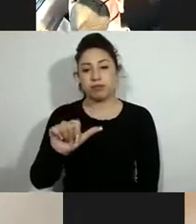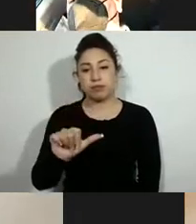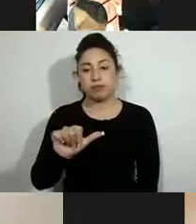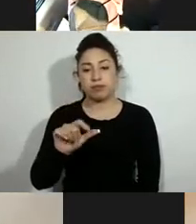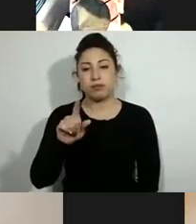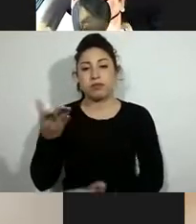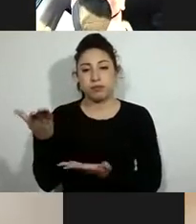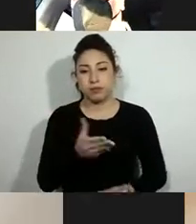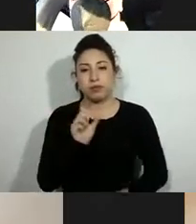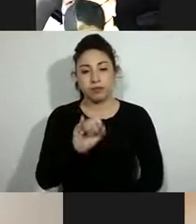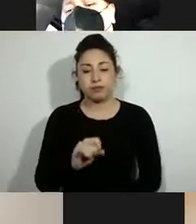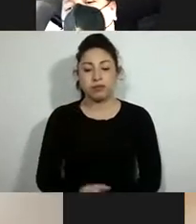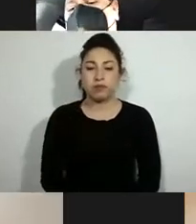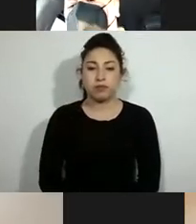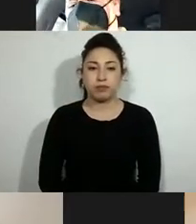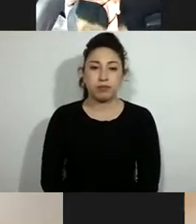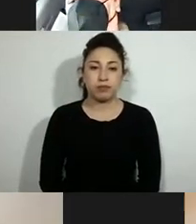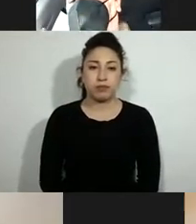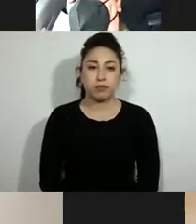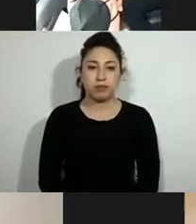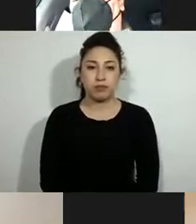Marta Ávila, presente.